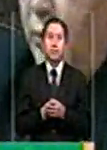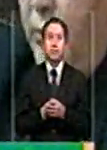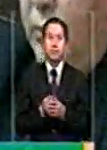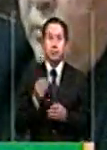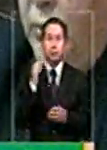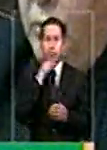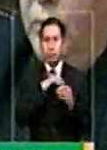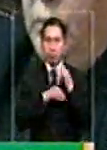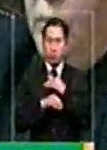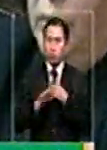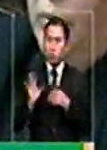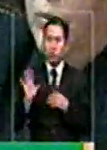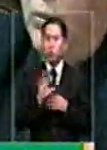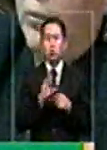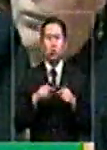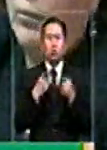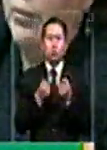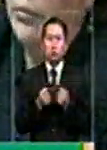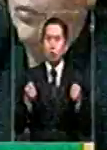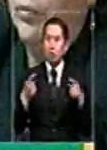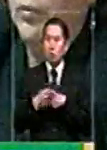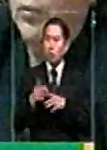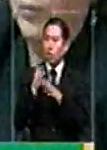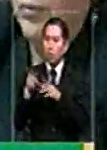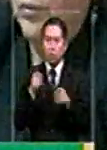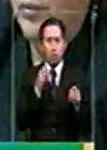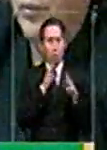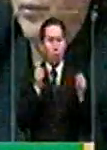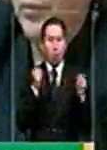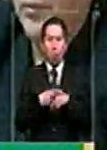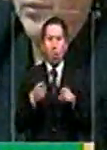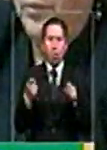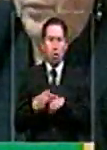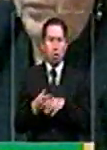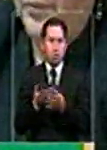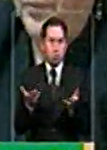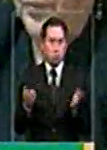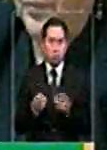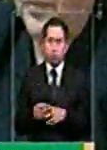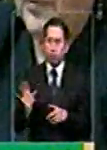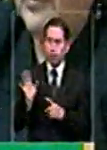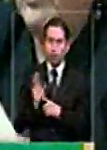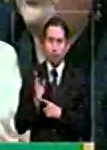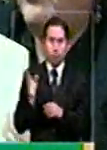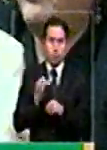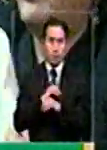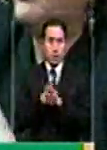Mentiras entre ellos, contradicciones entre ellos, demostrado